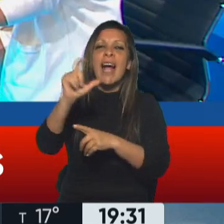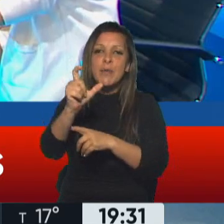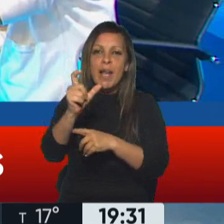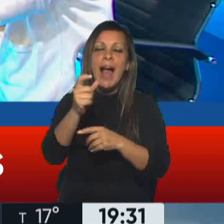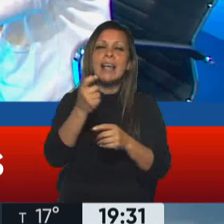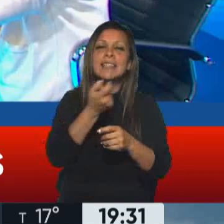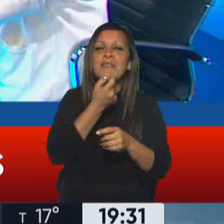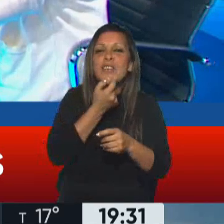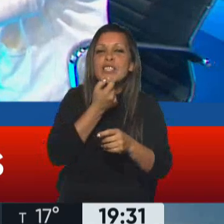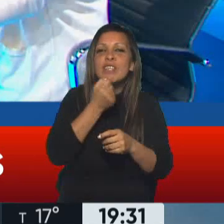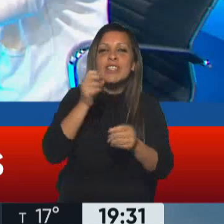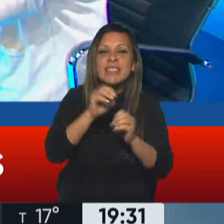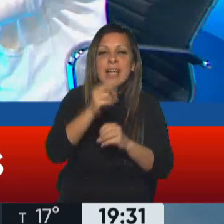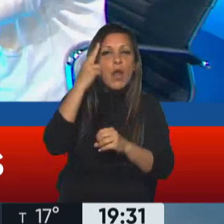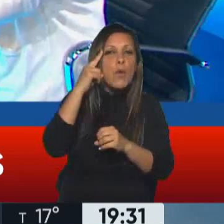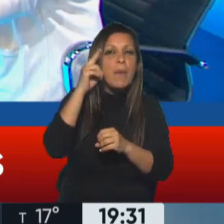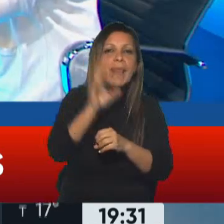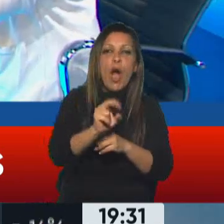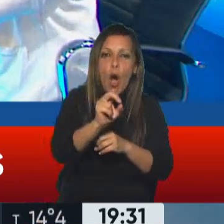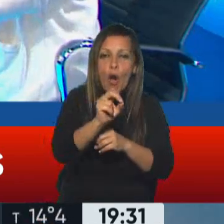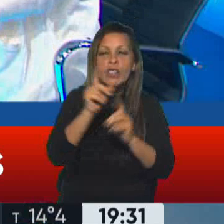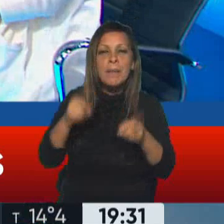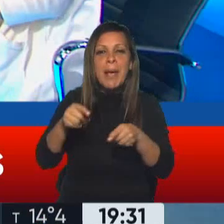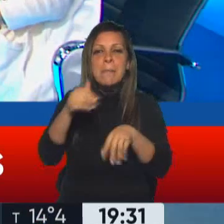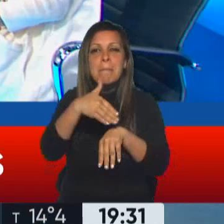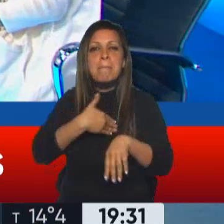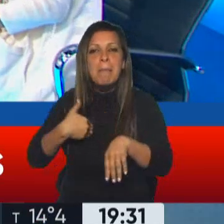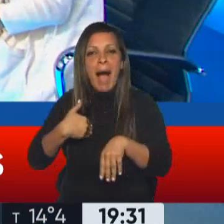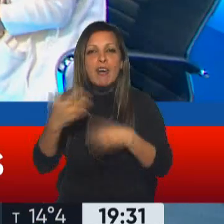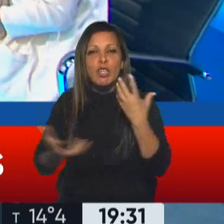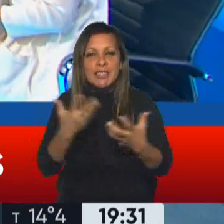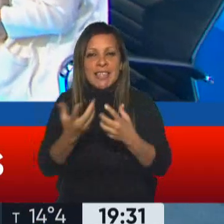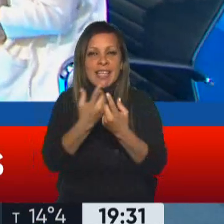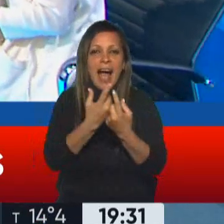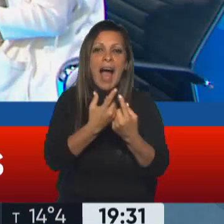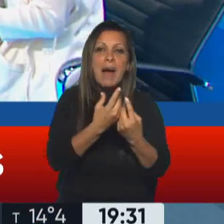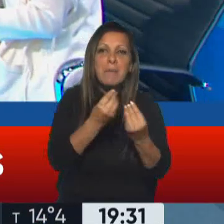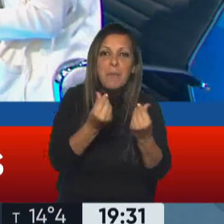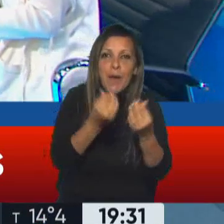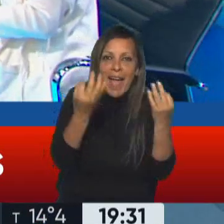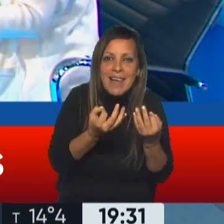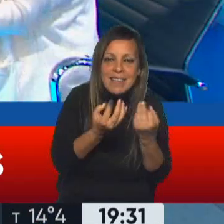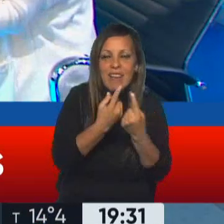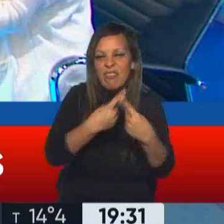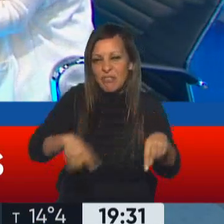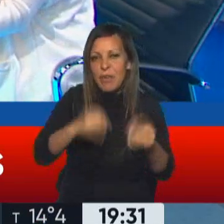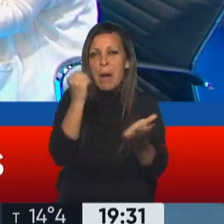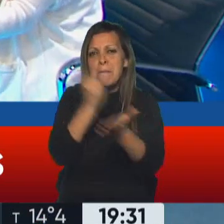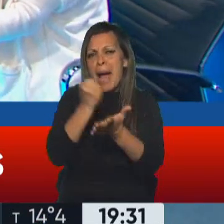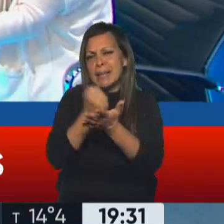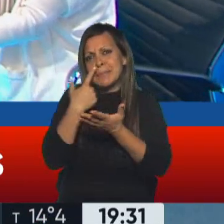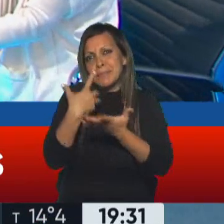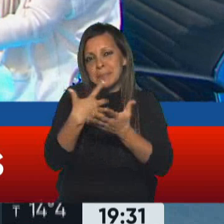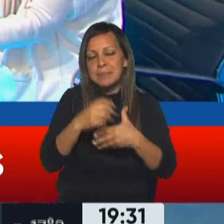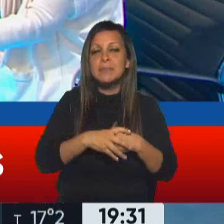9 de oro, con la Mamá Cocina, la harina Pureza, entre otras cosas. Las marcas que tienen. Exactamente. Entonces, entra en un concurso